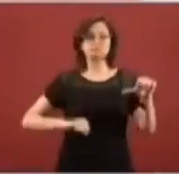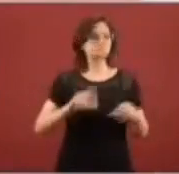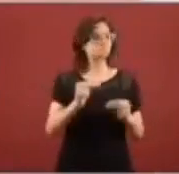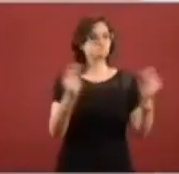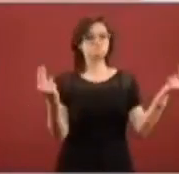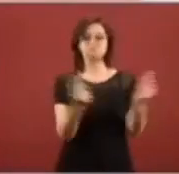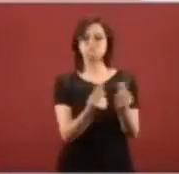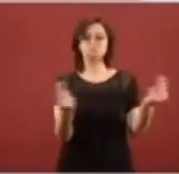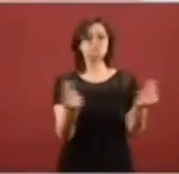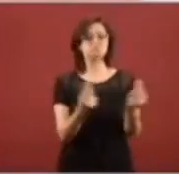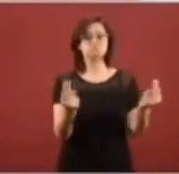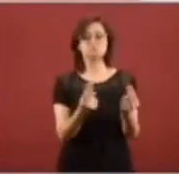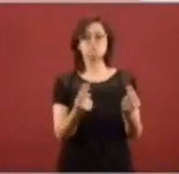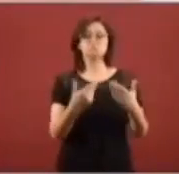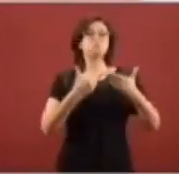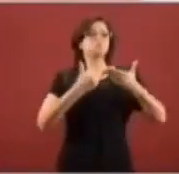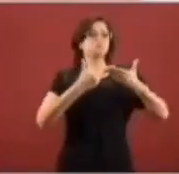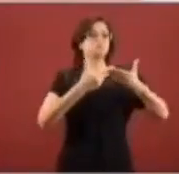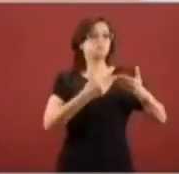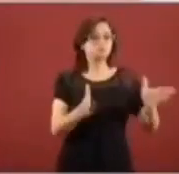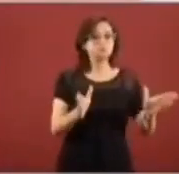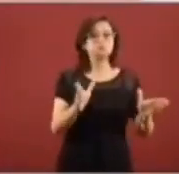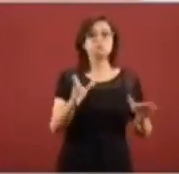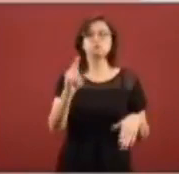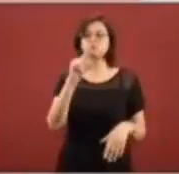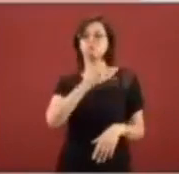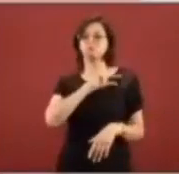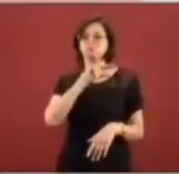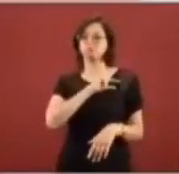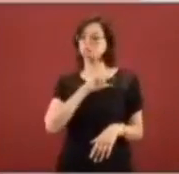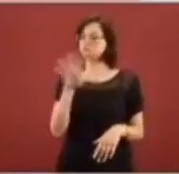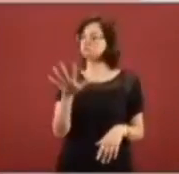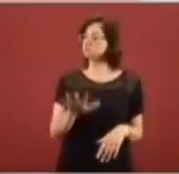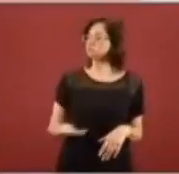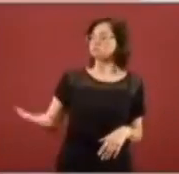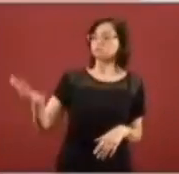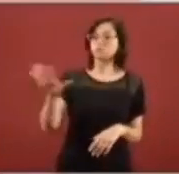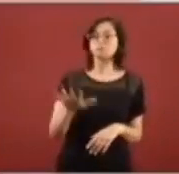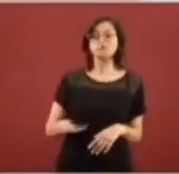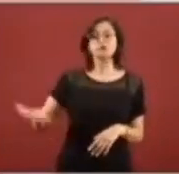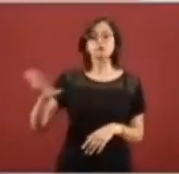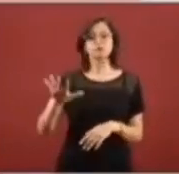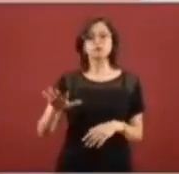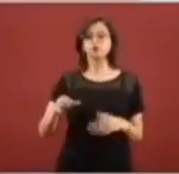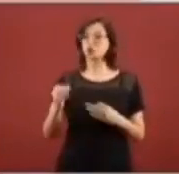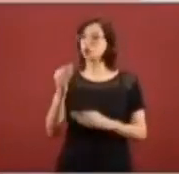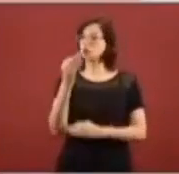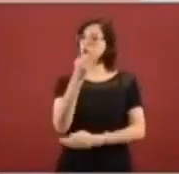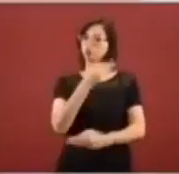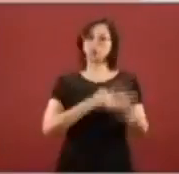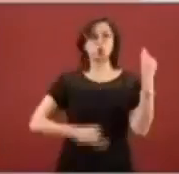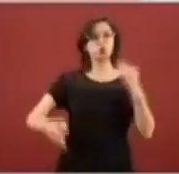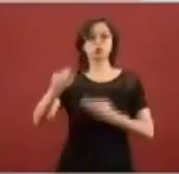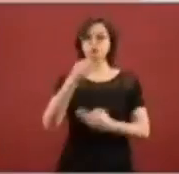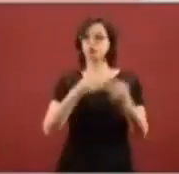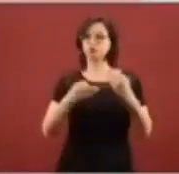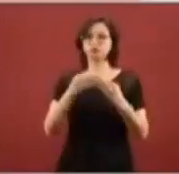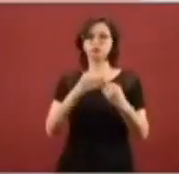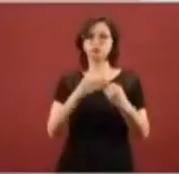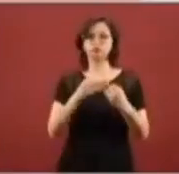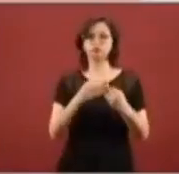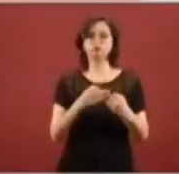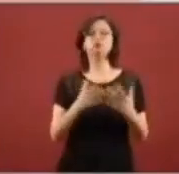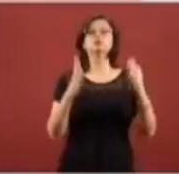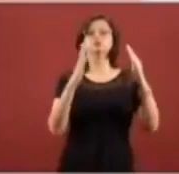esenciales en los sectores público, privado y social, es decir, todo, con la finalidad de mitigar